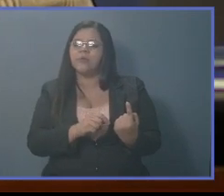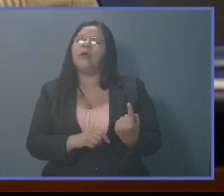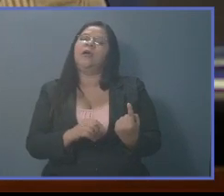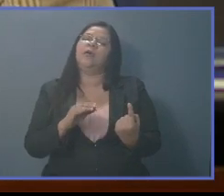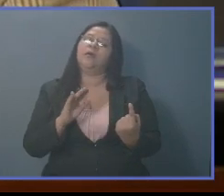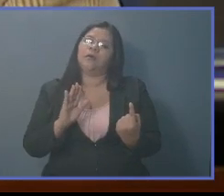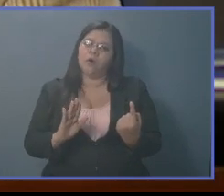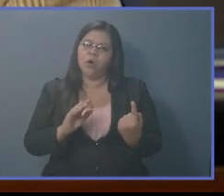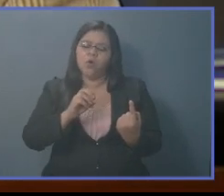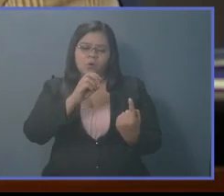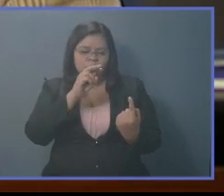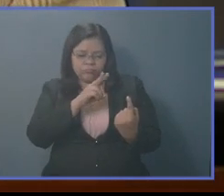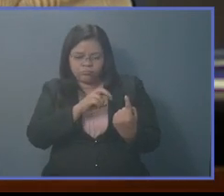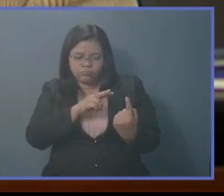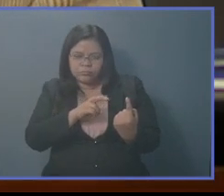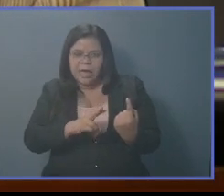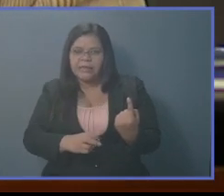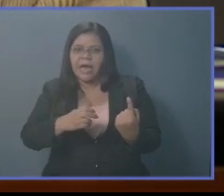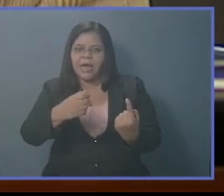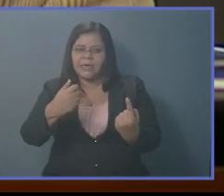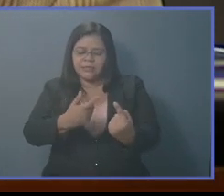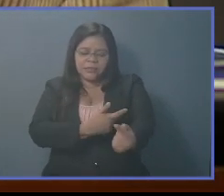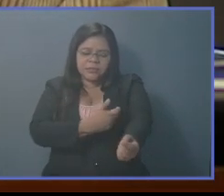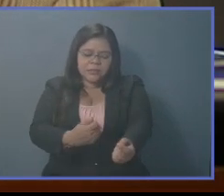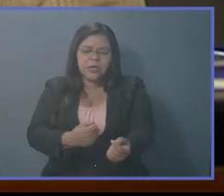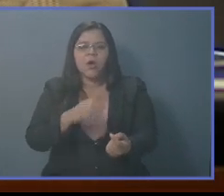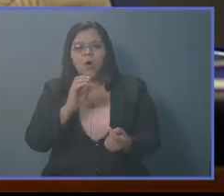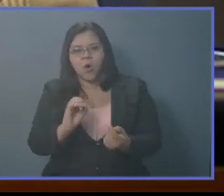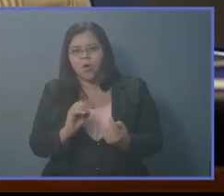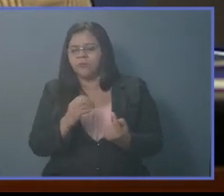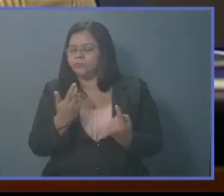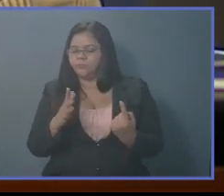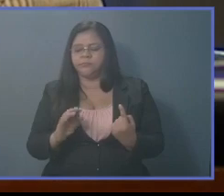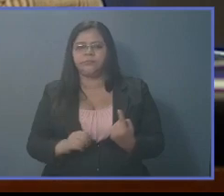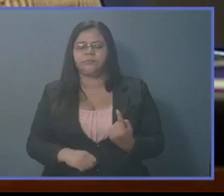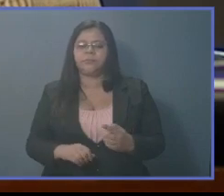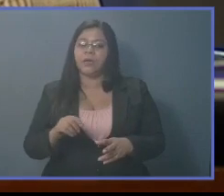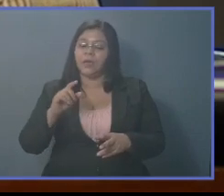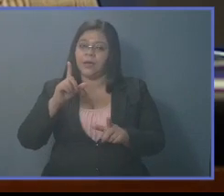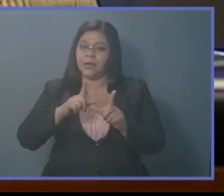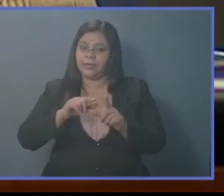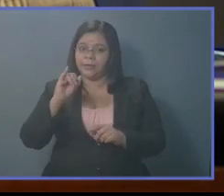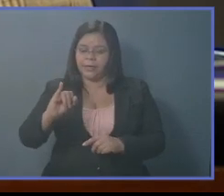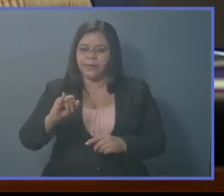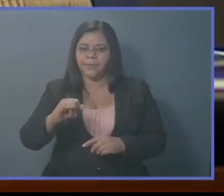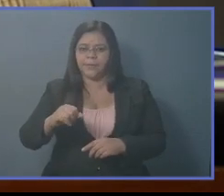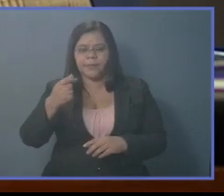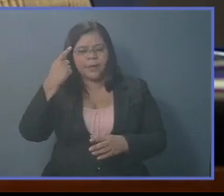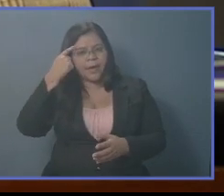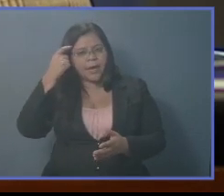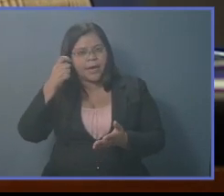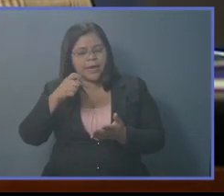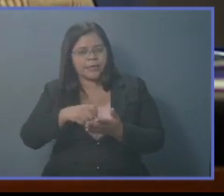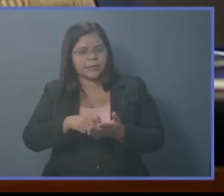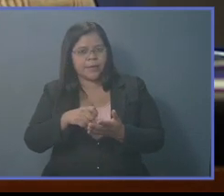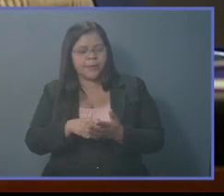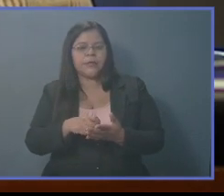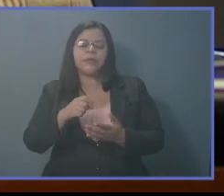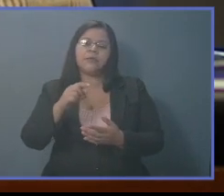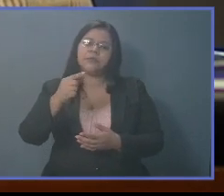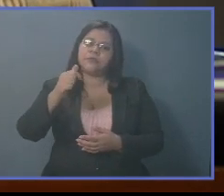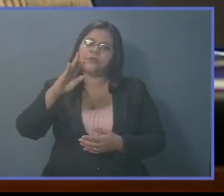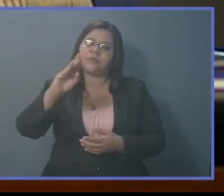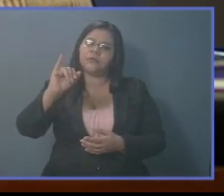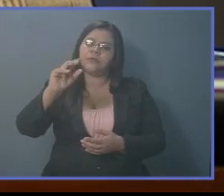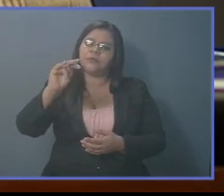anamnesis, de examen físico y pruebas de laboratorio. Y exámenes de gabinete, procedimientos que requieren de